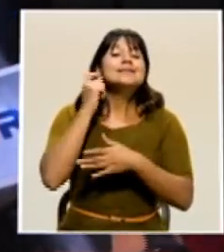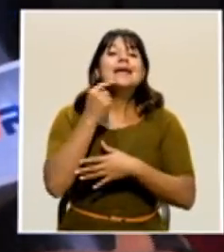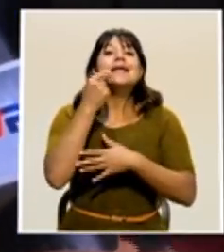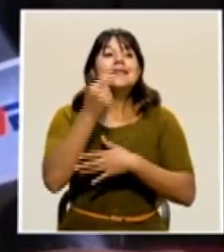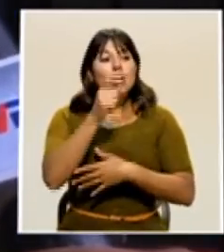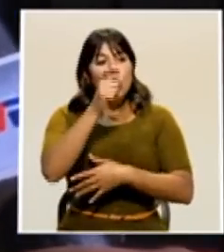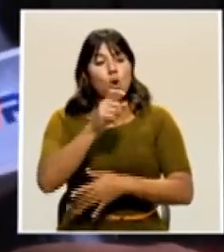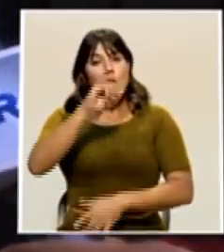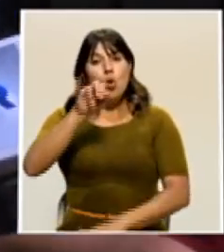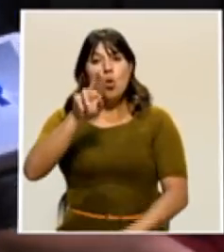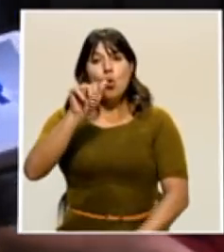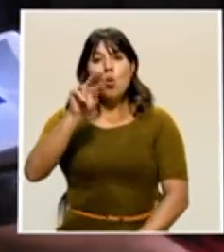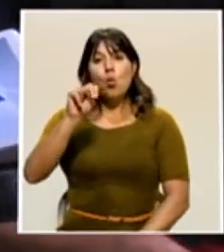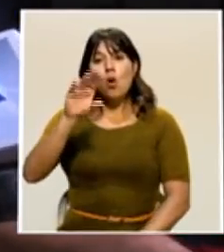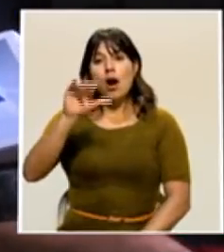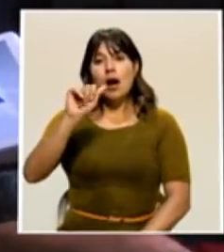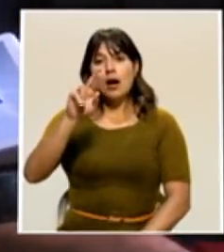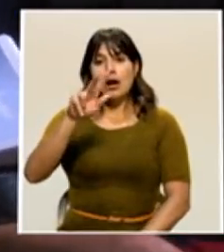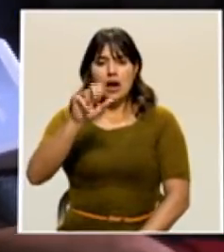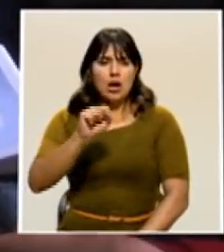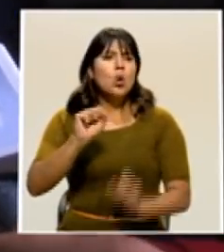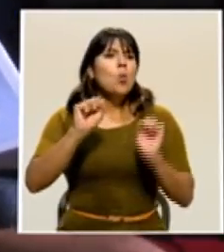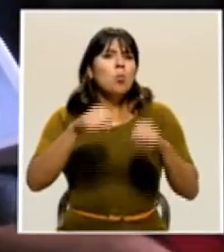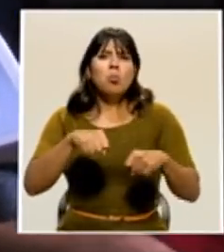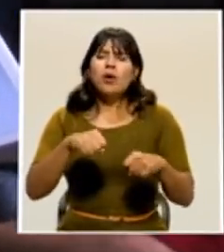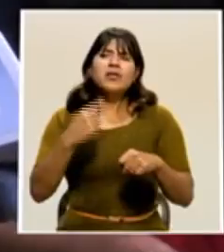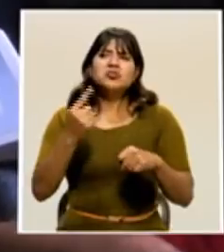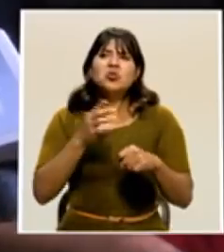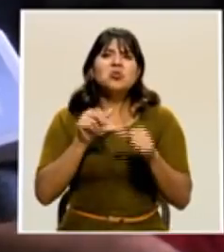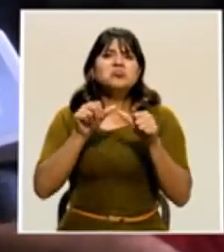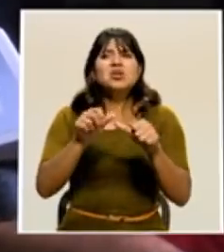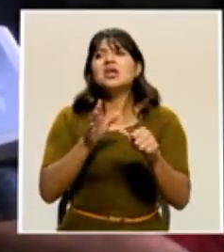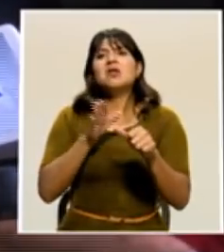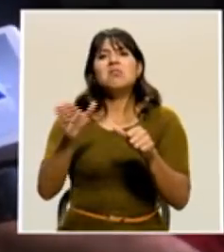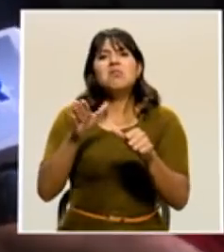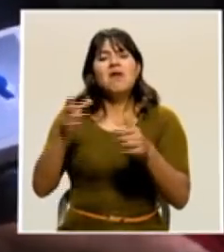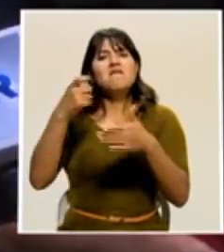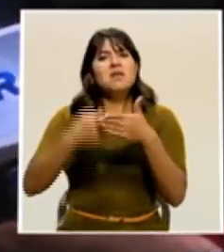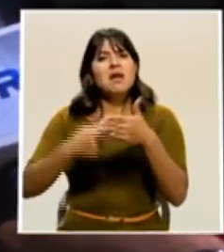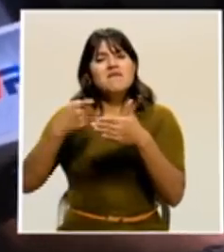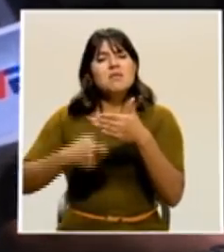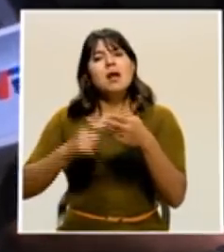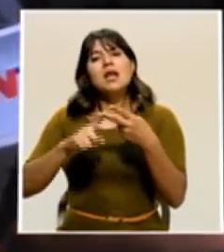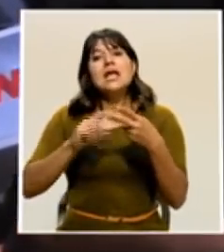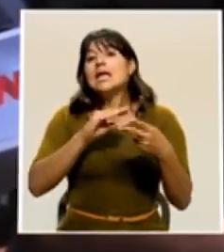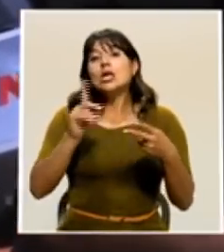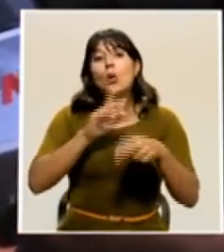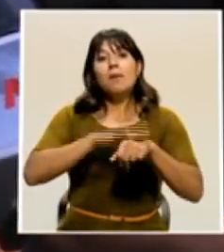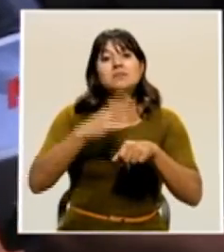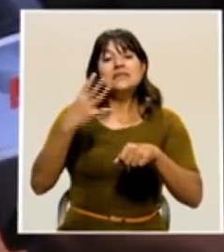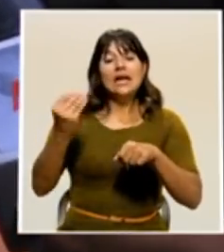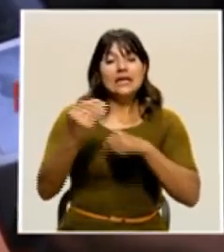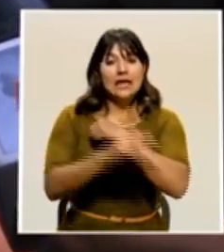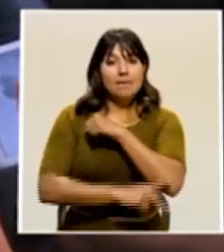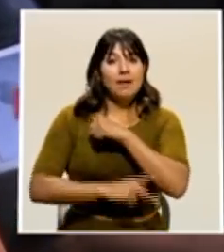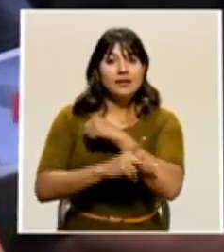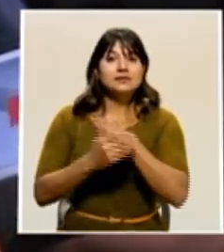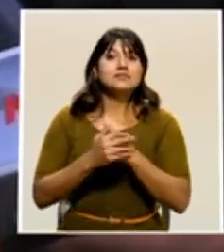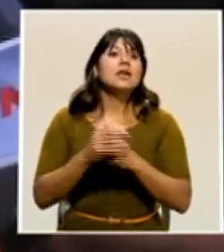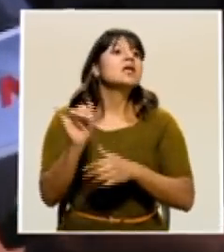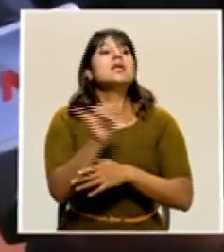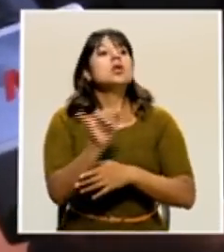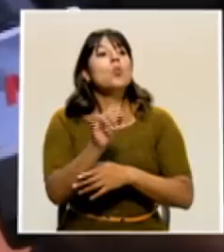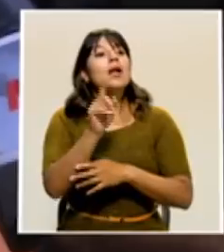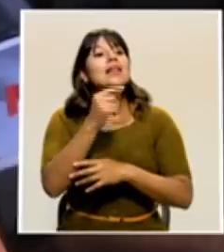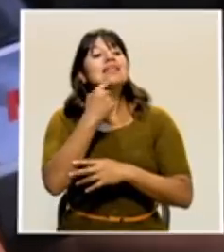puede perfectamente mantenerse solo firmando y con impedimento de salida del país, indicó que tiene que mantenerse así hasta el